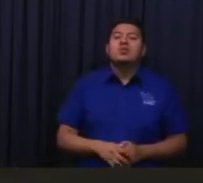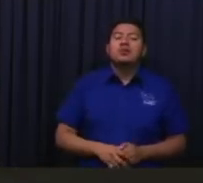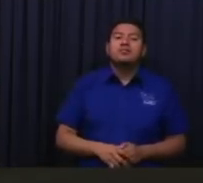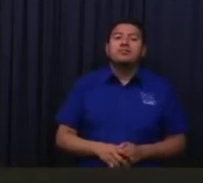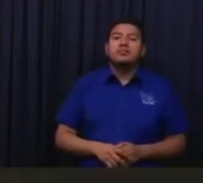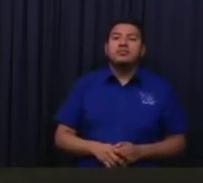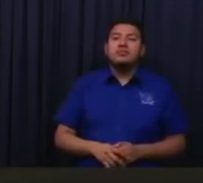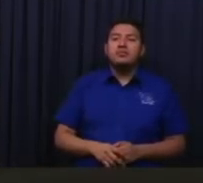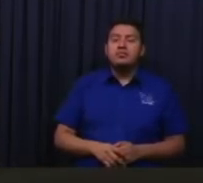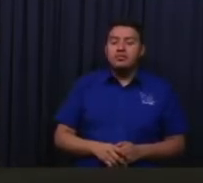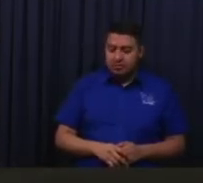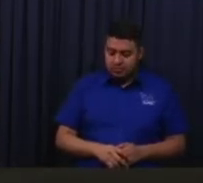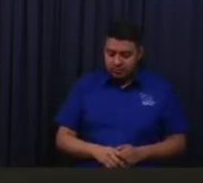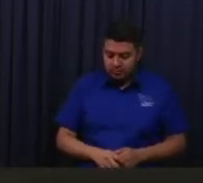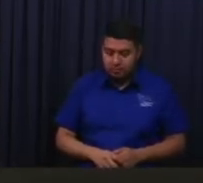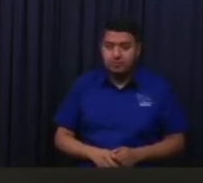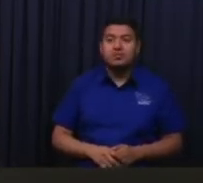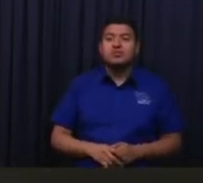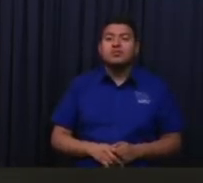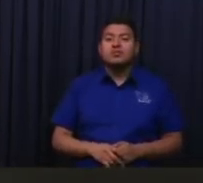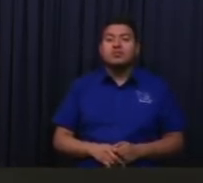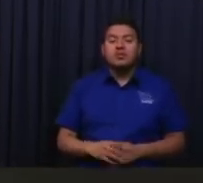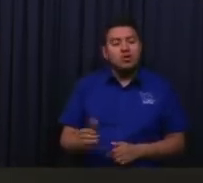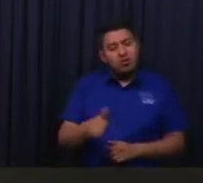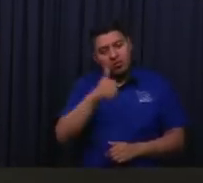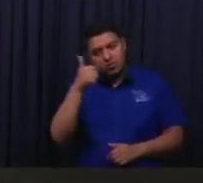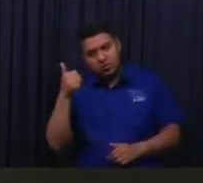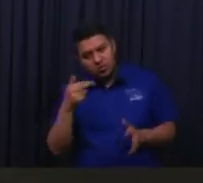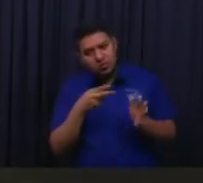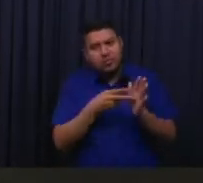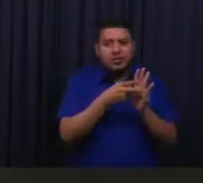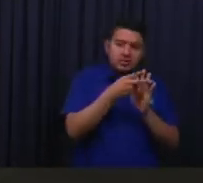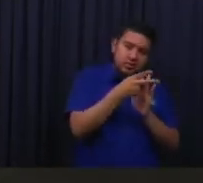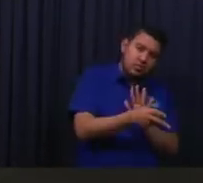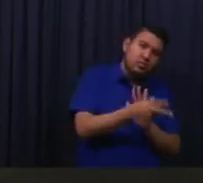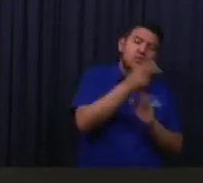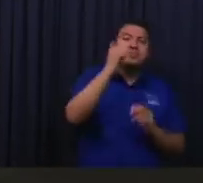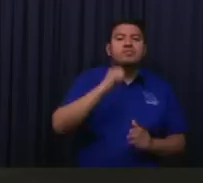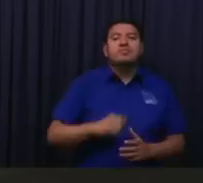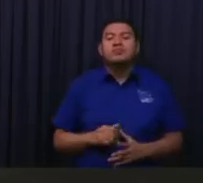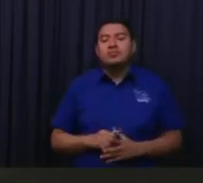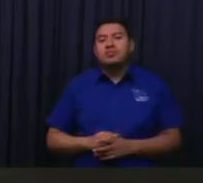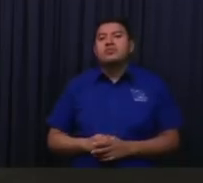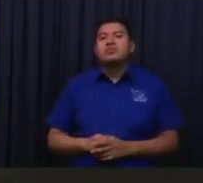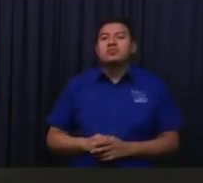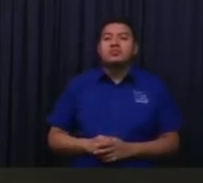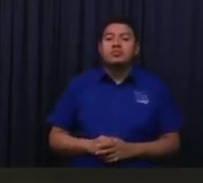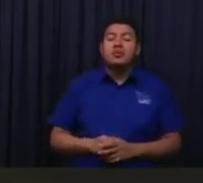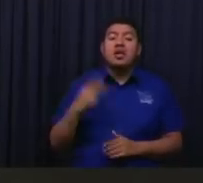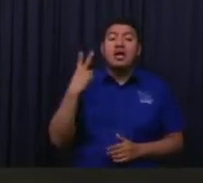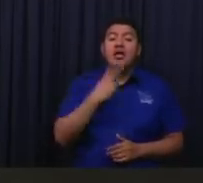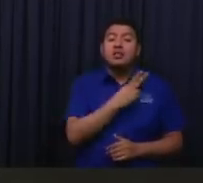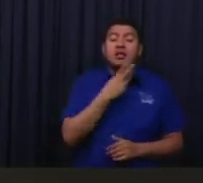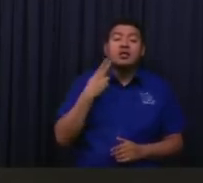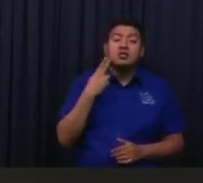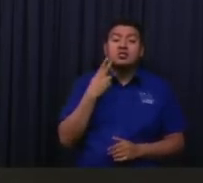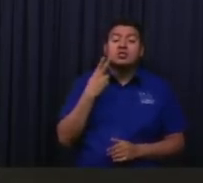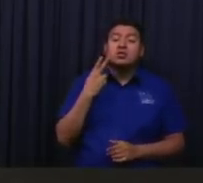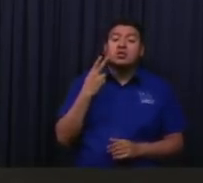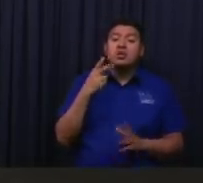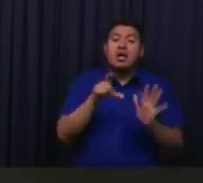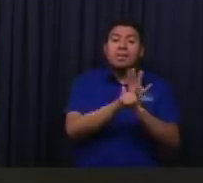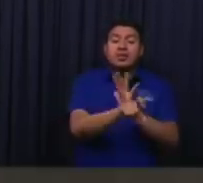ahora miremos el versículo de donde que estoy mencionando. Cantares 8:12.